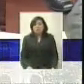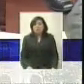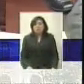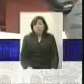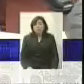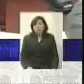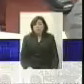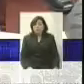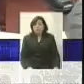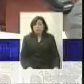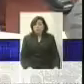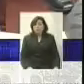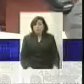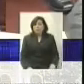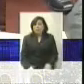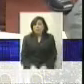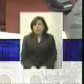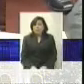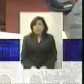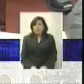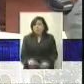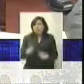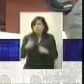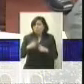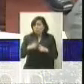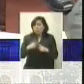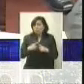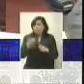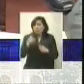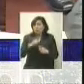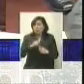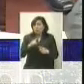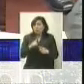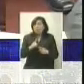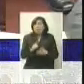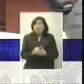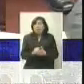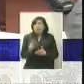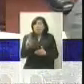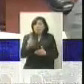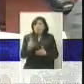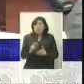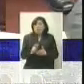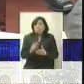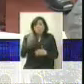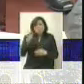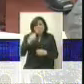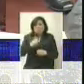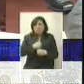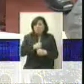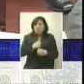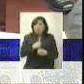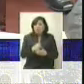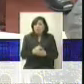él me dice que en Tumbes, donde él era jefe de región policial,